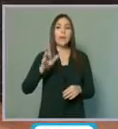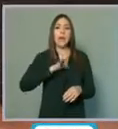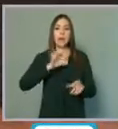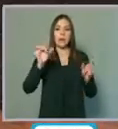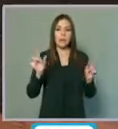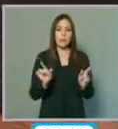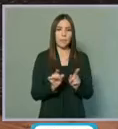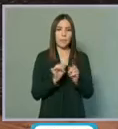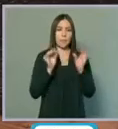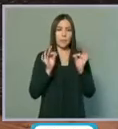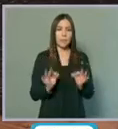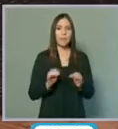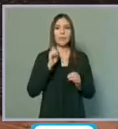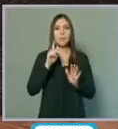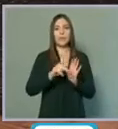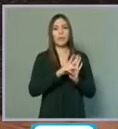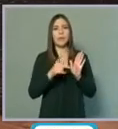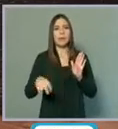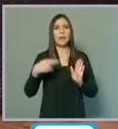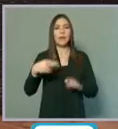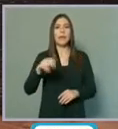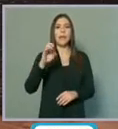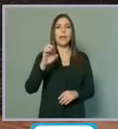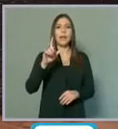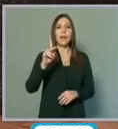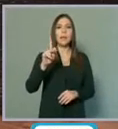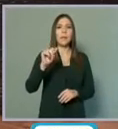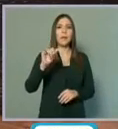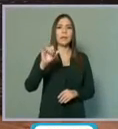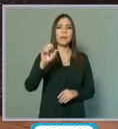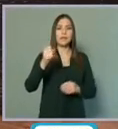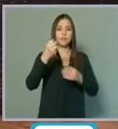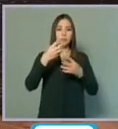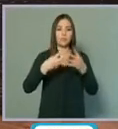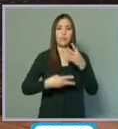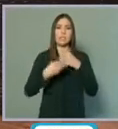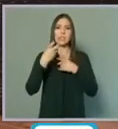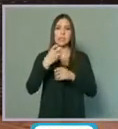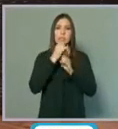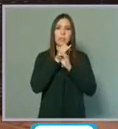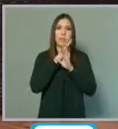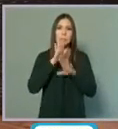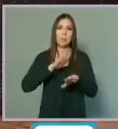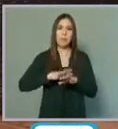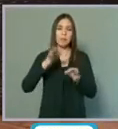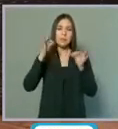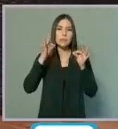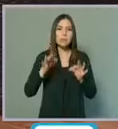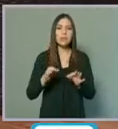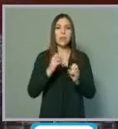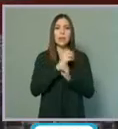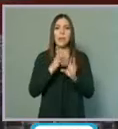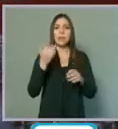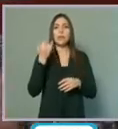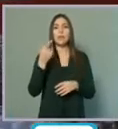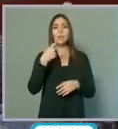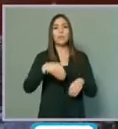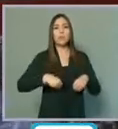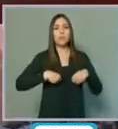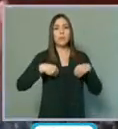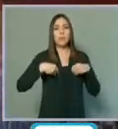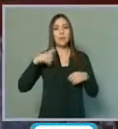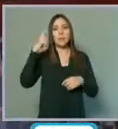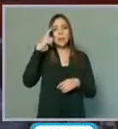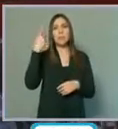sintetizada con fuentes en este artículo del País. Sí. Y claro, pues aprendimos que la vida de Gagarin también fue complicada en ese sentido. Pero ¿qué pasó,